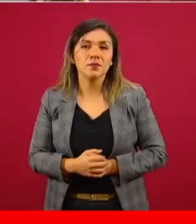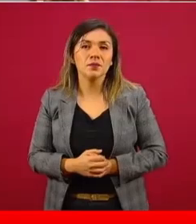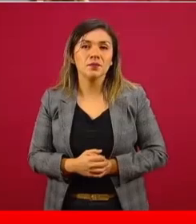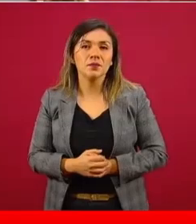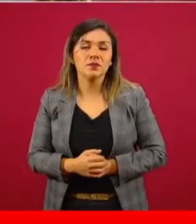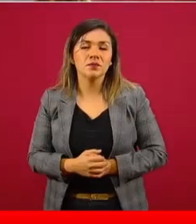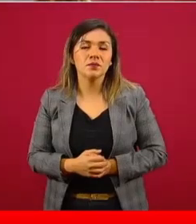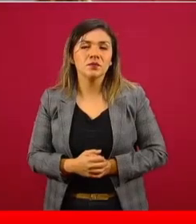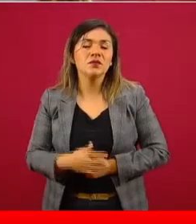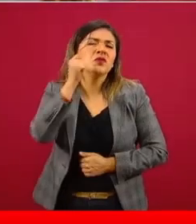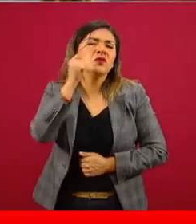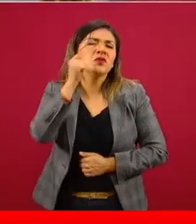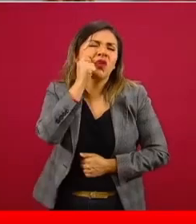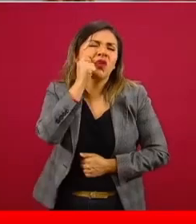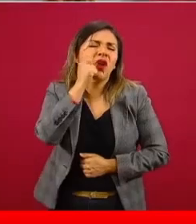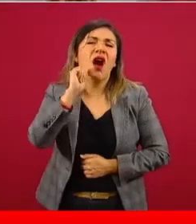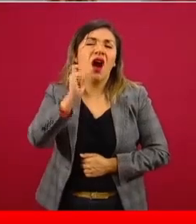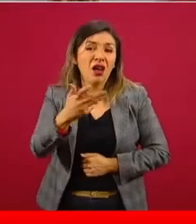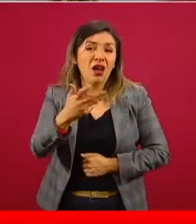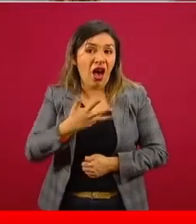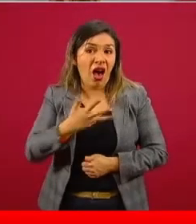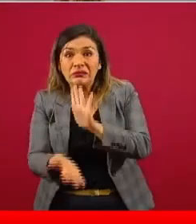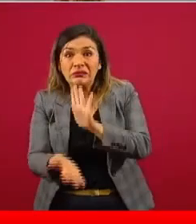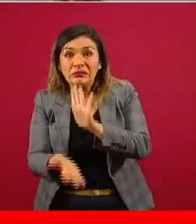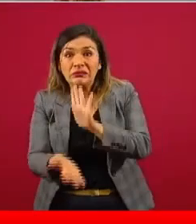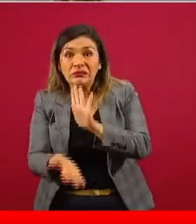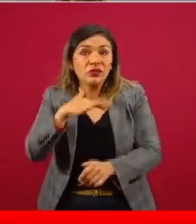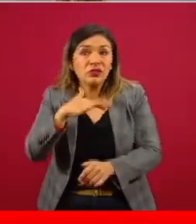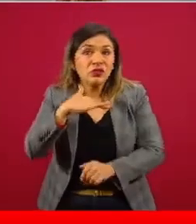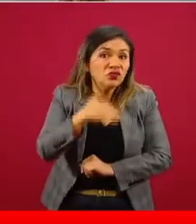si había complicidad